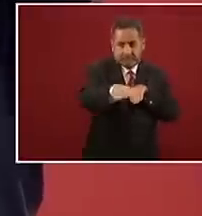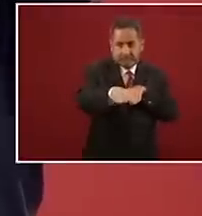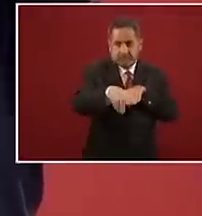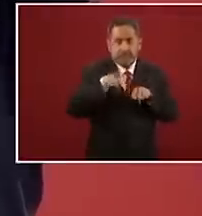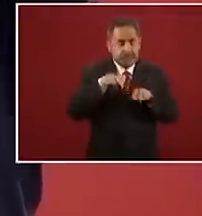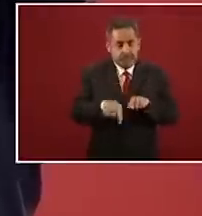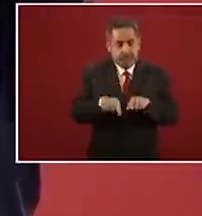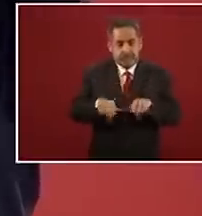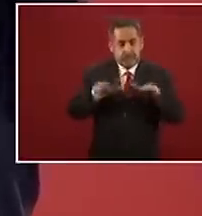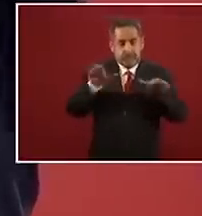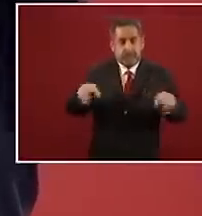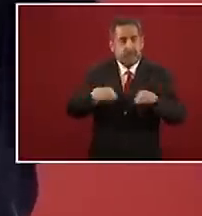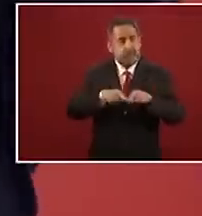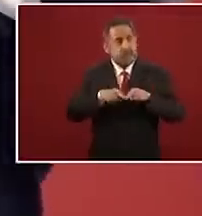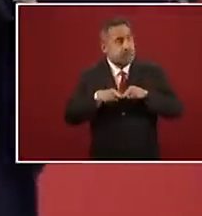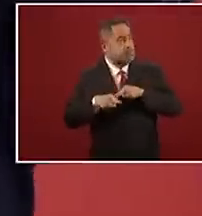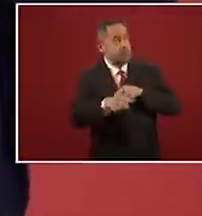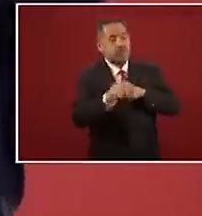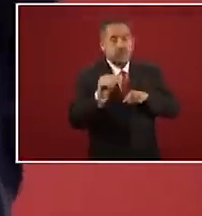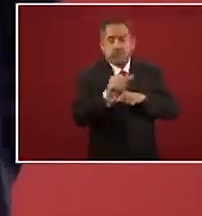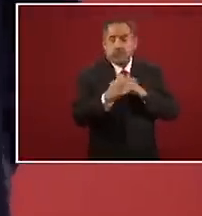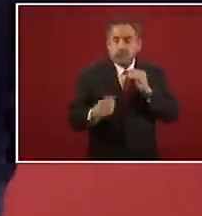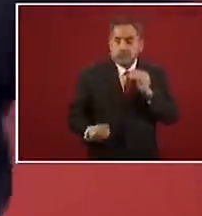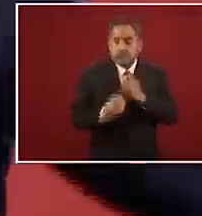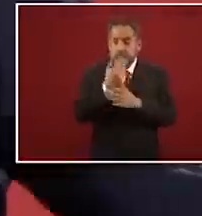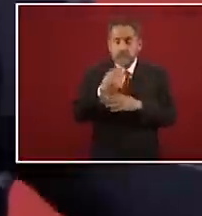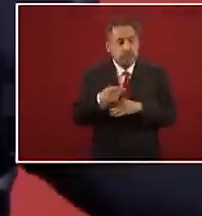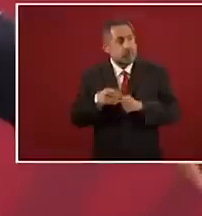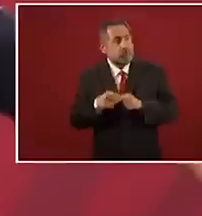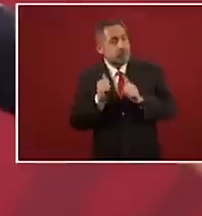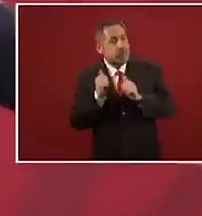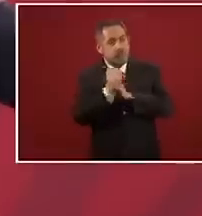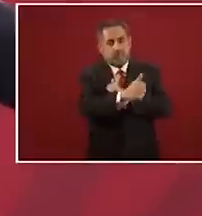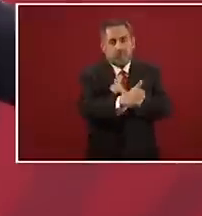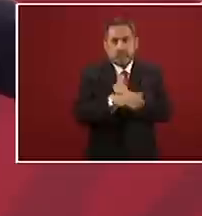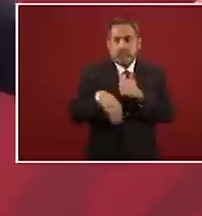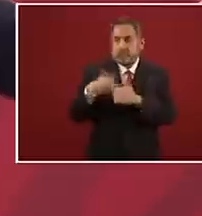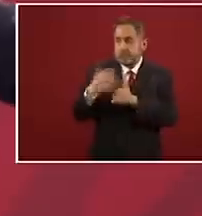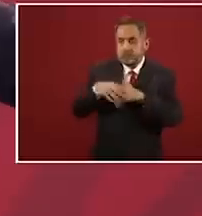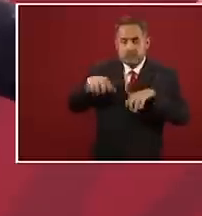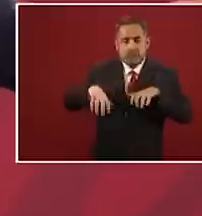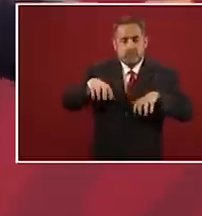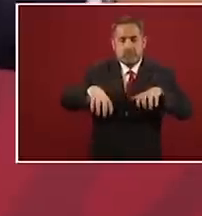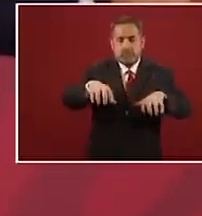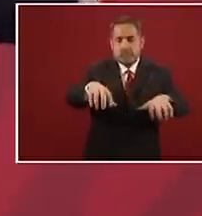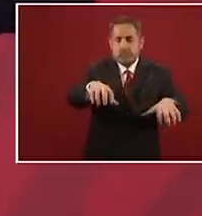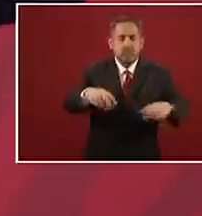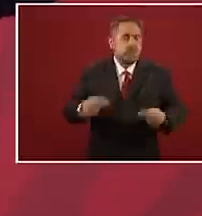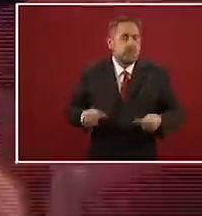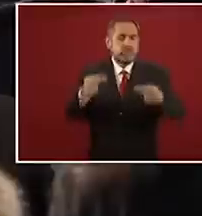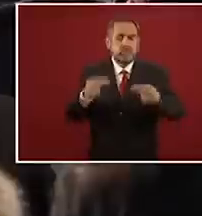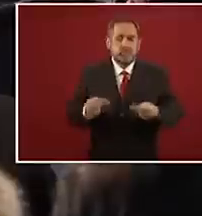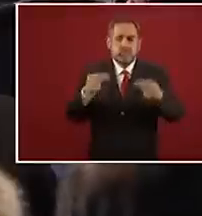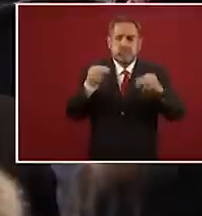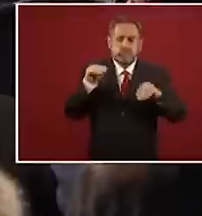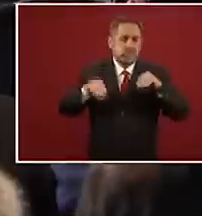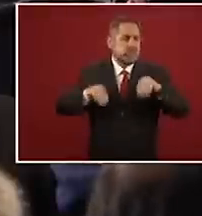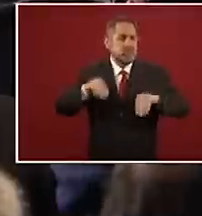desde el actual aeropuerto al nuevo aeropuerto y desarrollo comercial